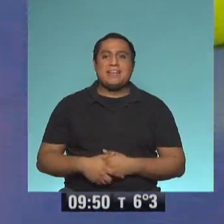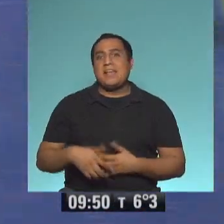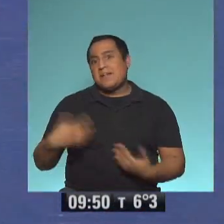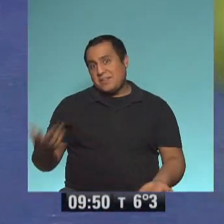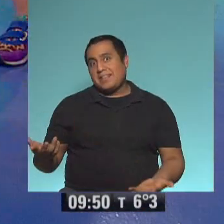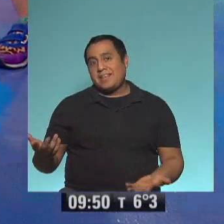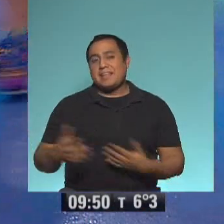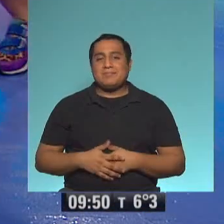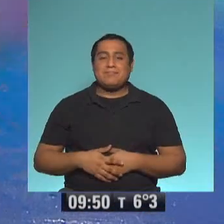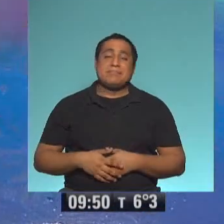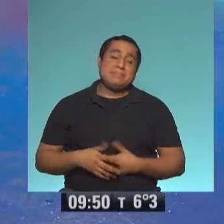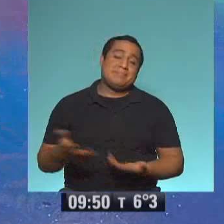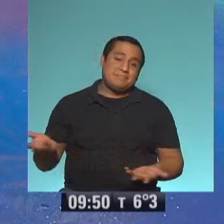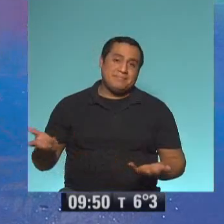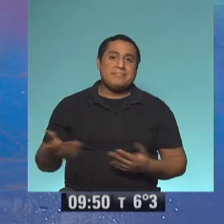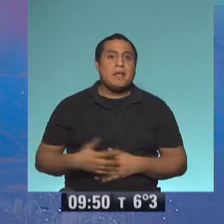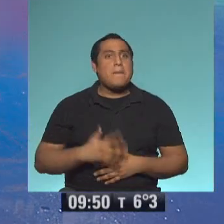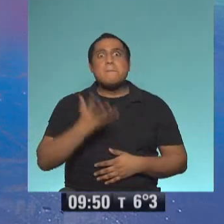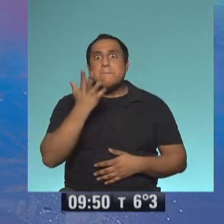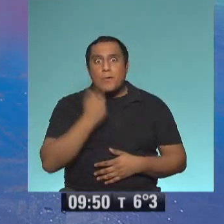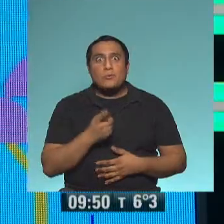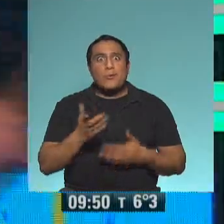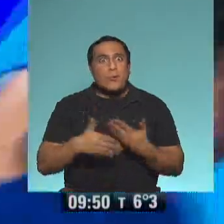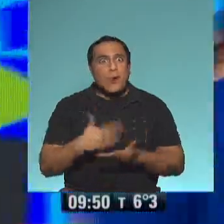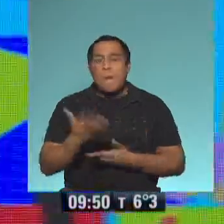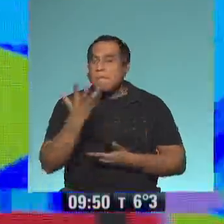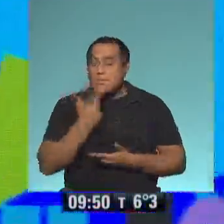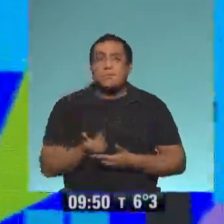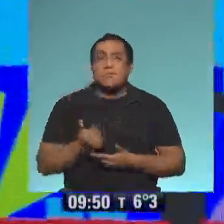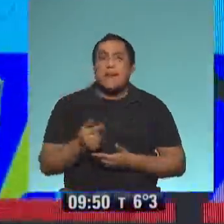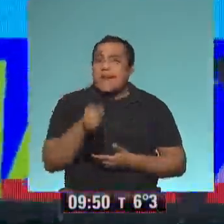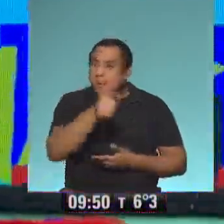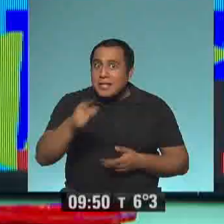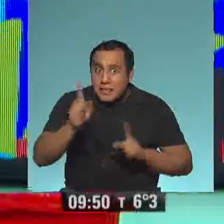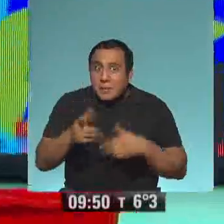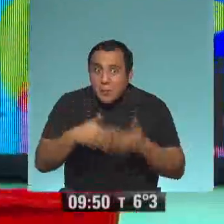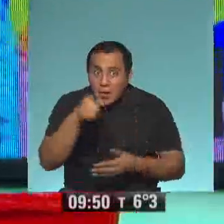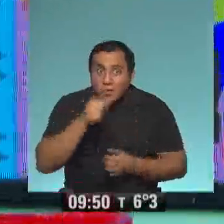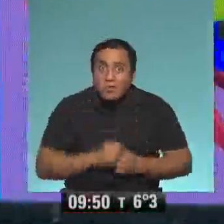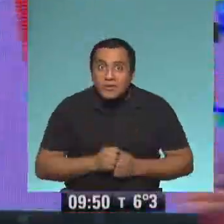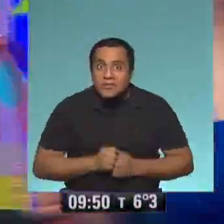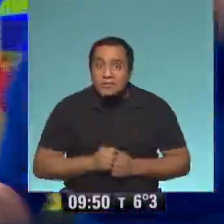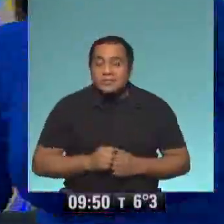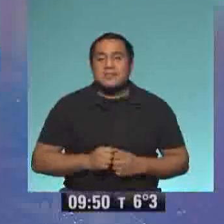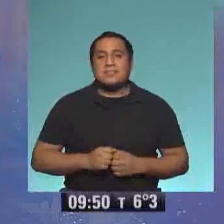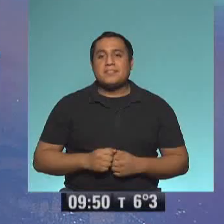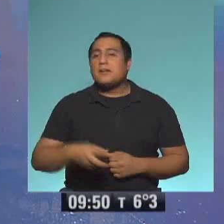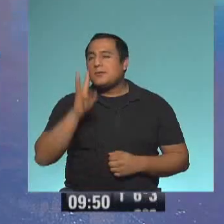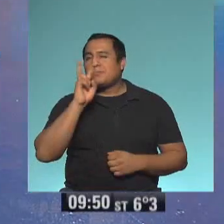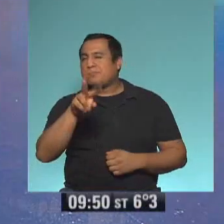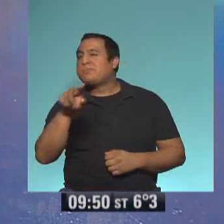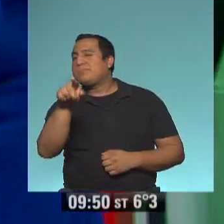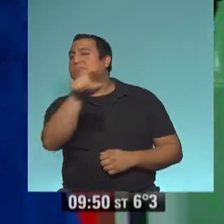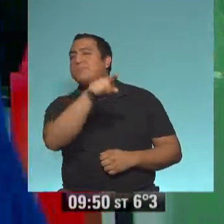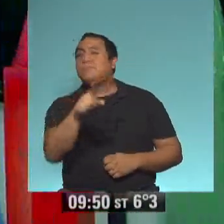sabe? Nunca se sabe. Me gustó mucho este juego. Che, en su casa, ¿lo están haciendo? ¿Están jugando? Mirá, yo ya los estoy viendo. ¿Vos los ves?